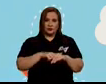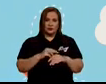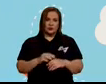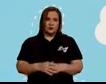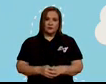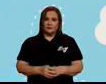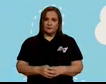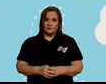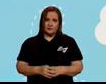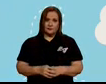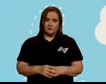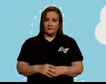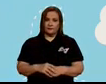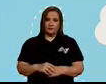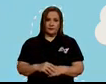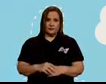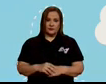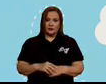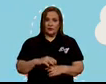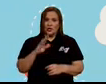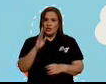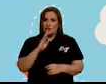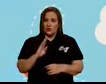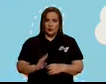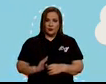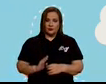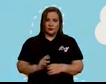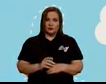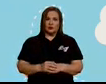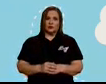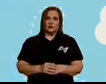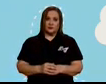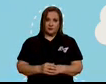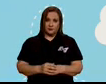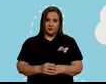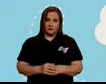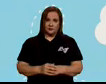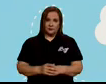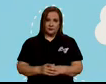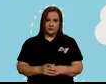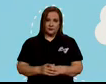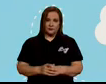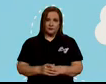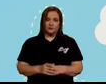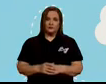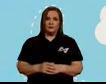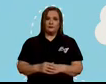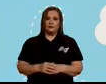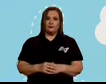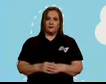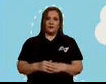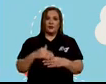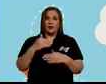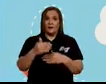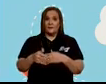del himno nacional. Esto se canta luego de haberse izado la bandera.